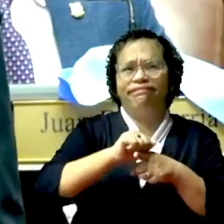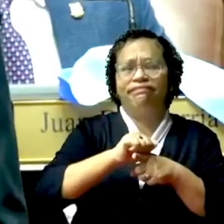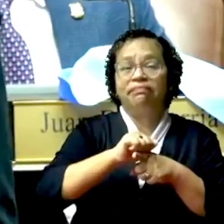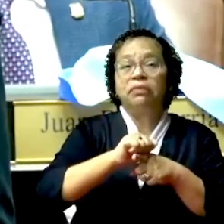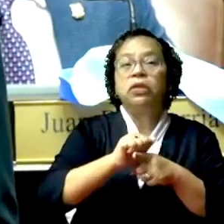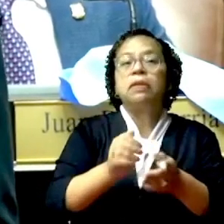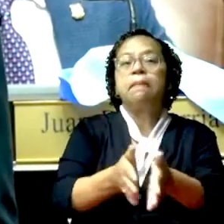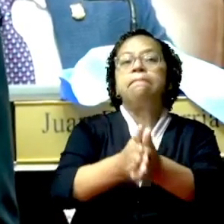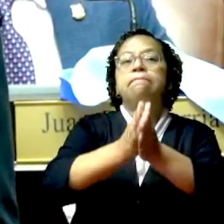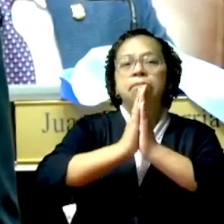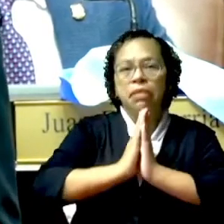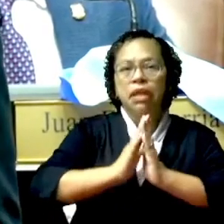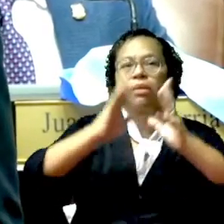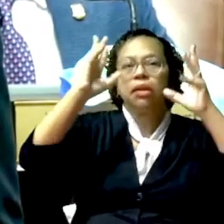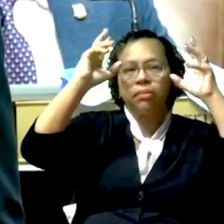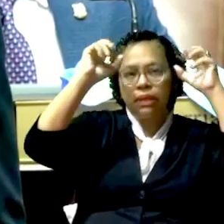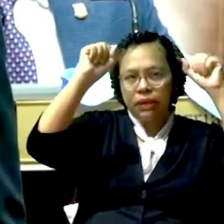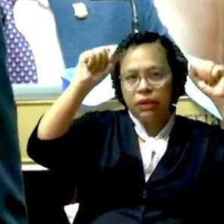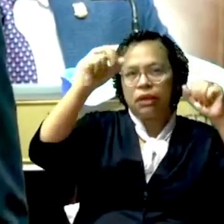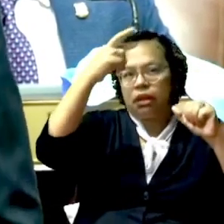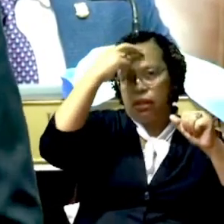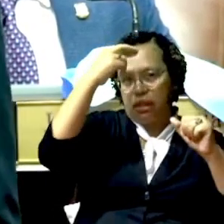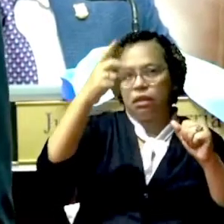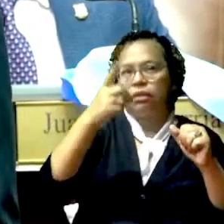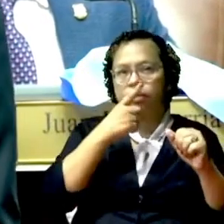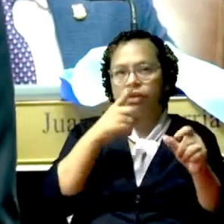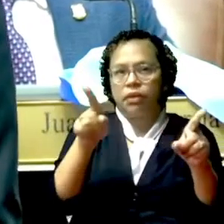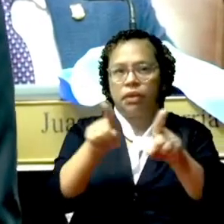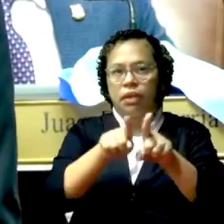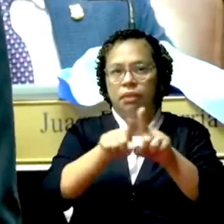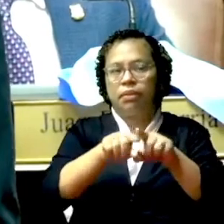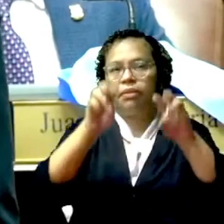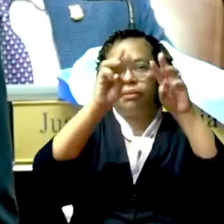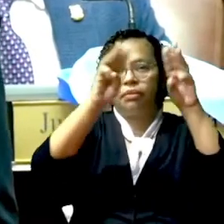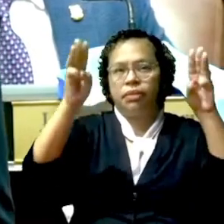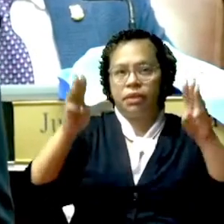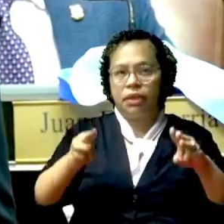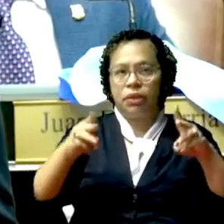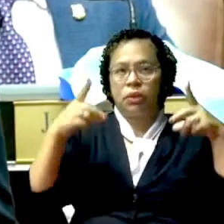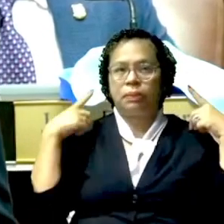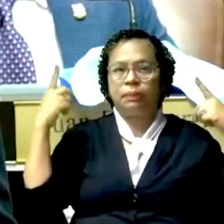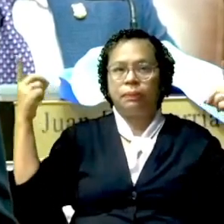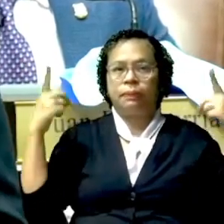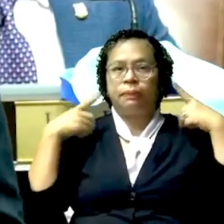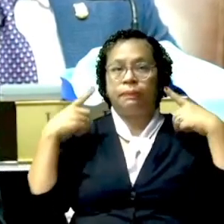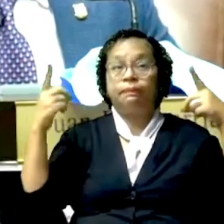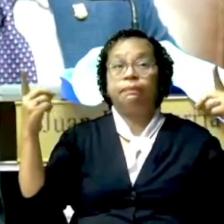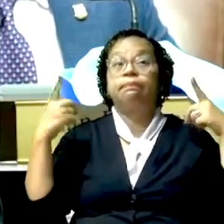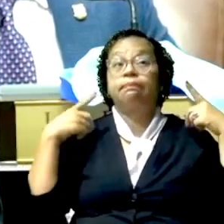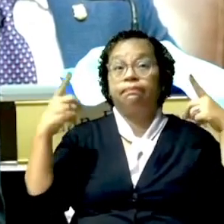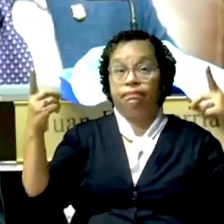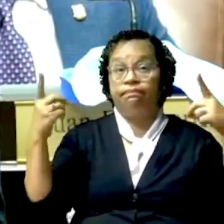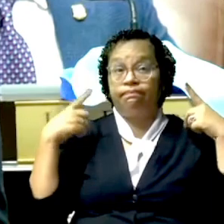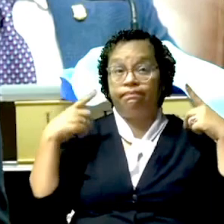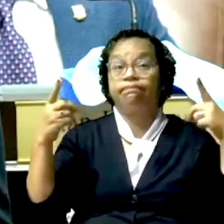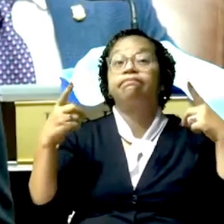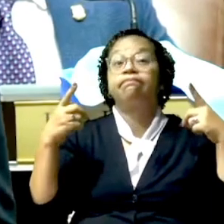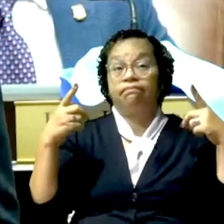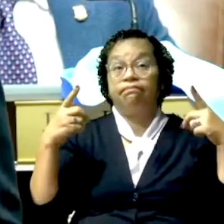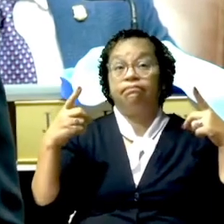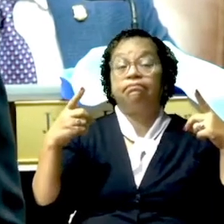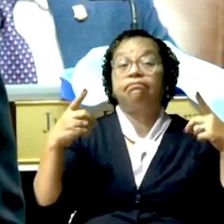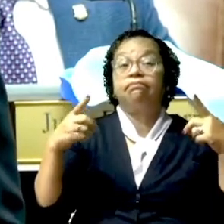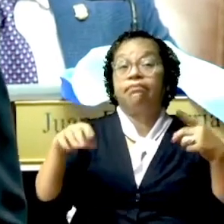de deporte, que nos escuche en esta petición y que a esa tierra de los chicharrones, de la